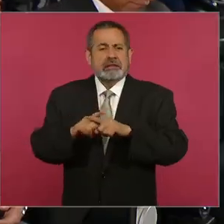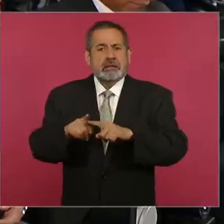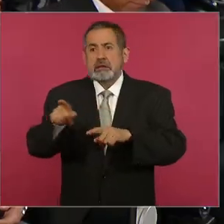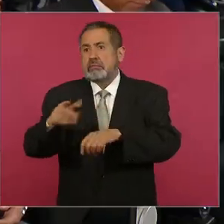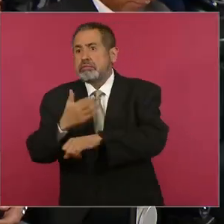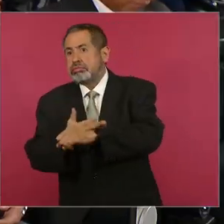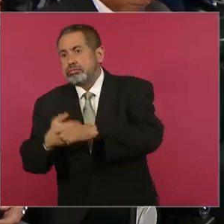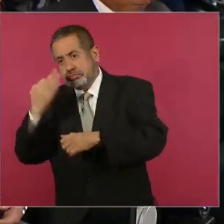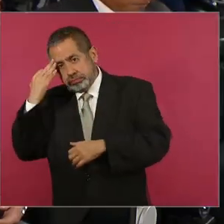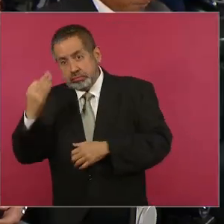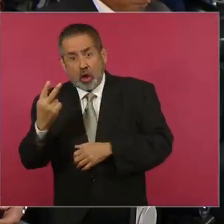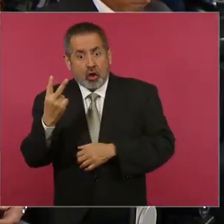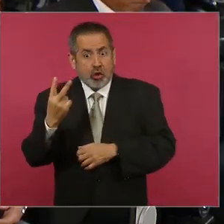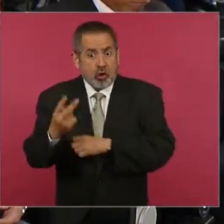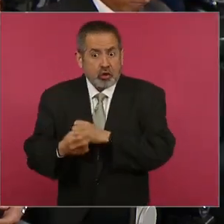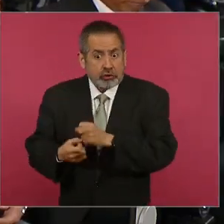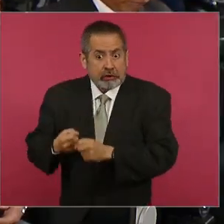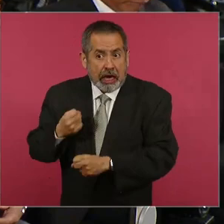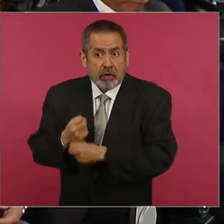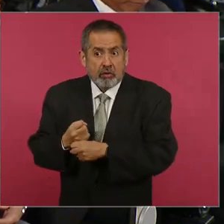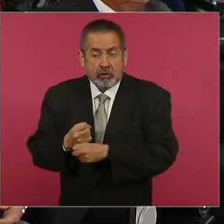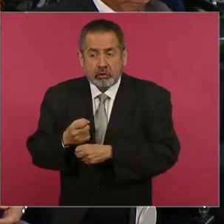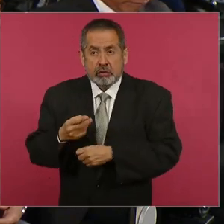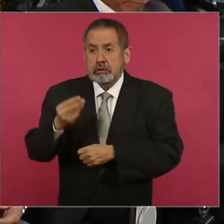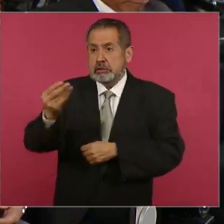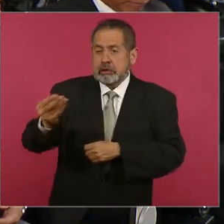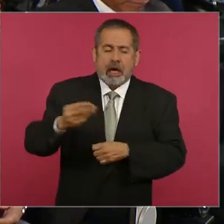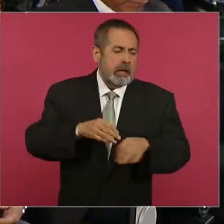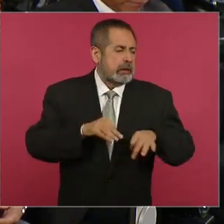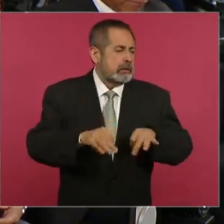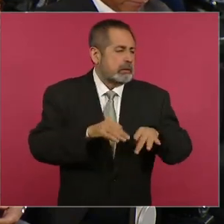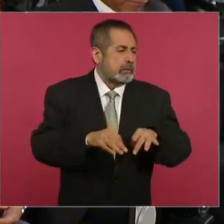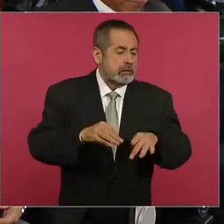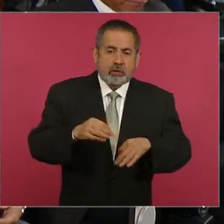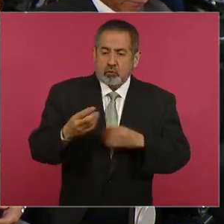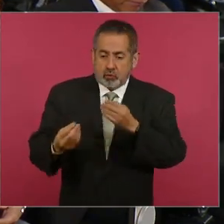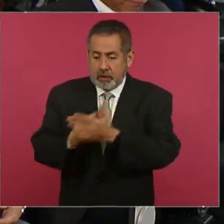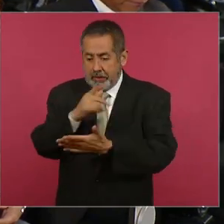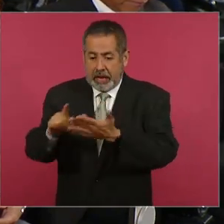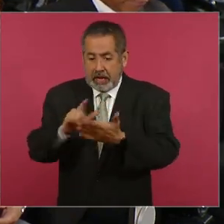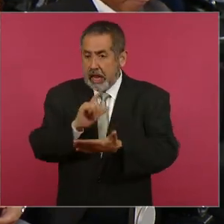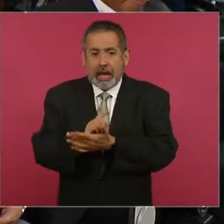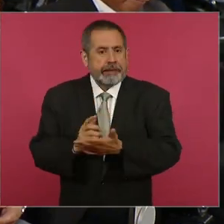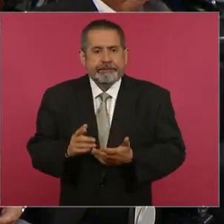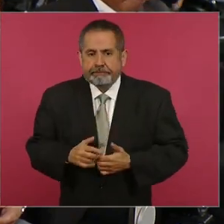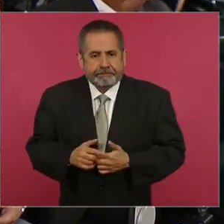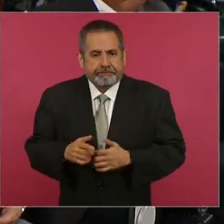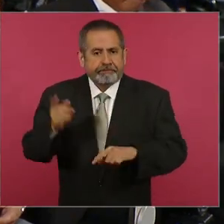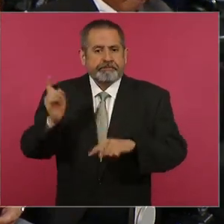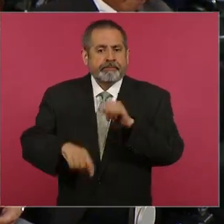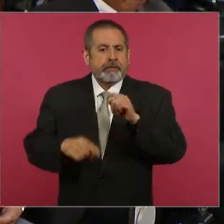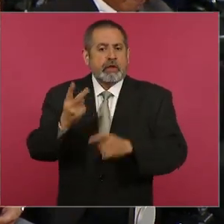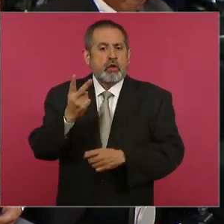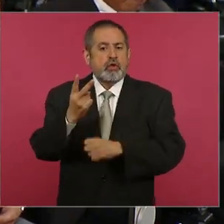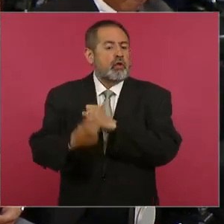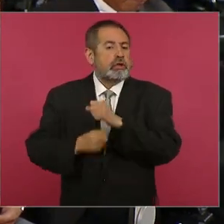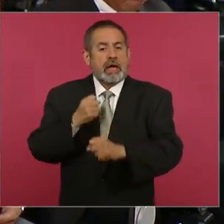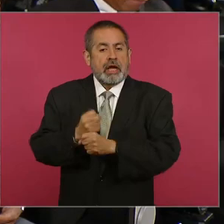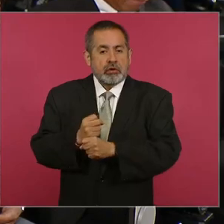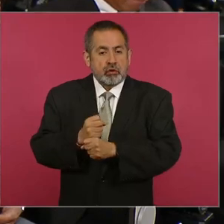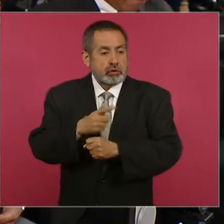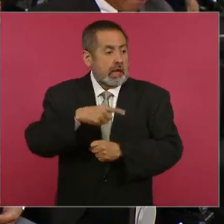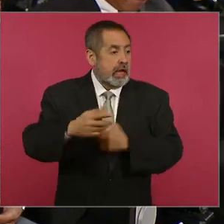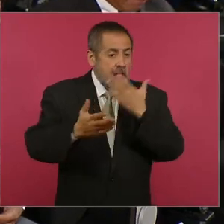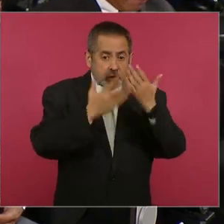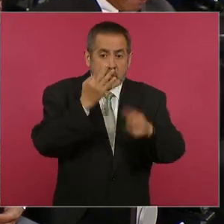parte de la SEP de 2 años, y cuando entró en vigor la nueva ley, a ellos les afectó porque les quitaron prácticamente 2 años de